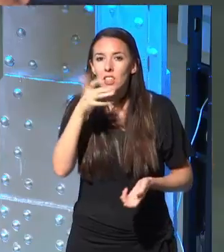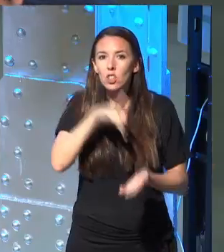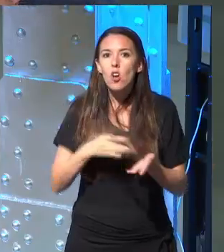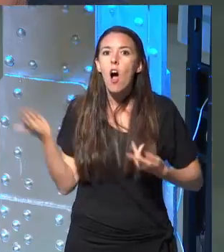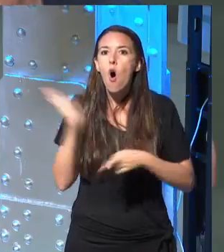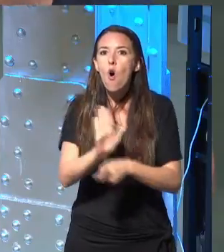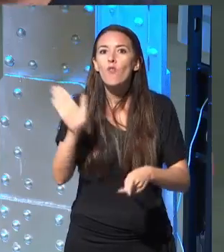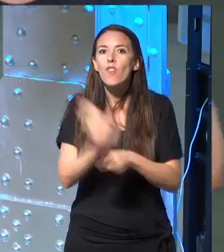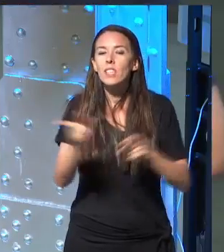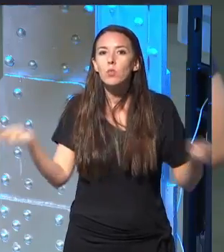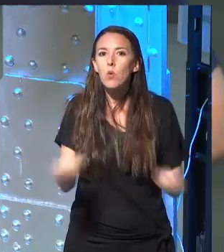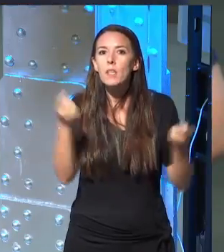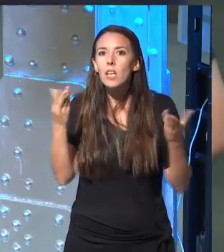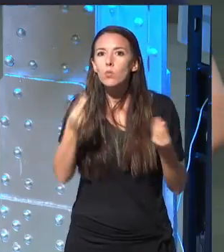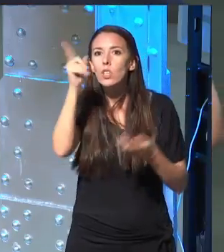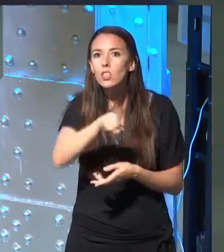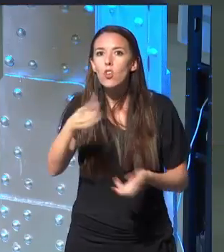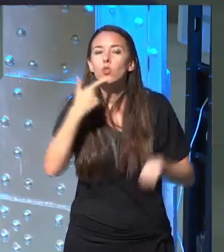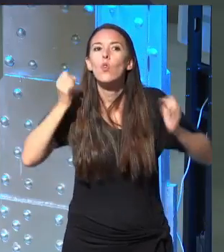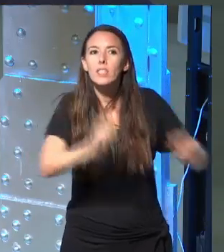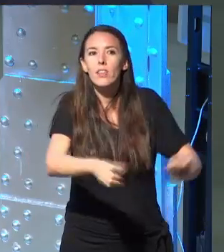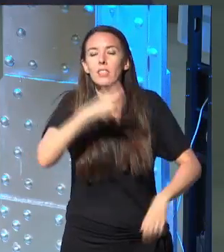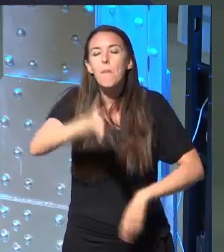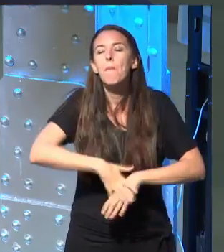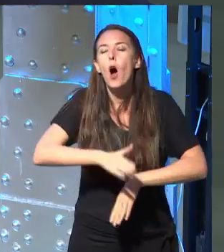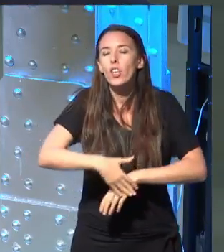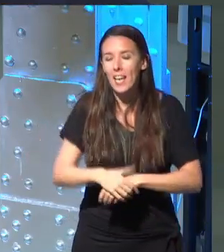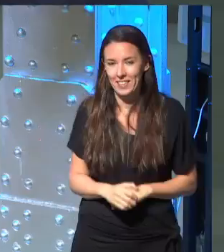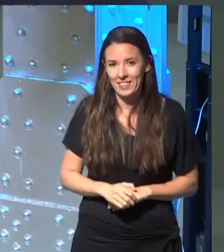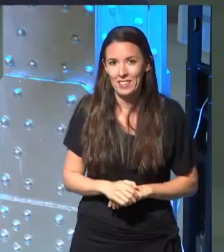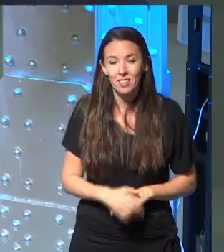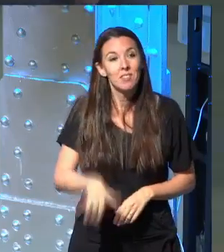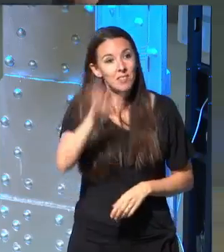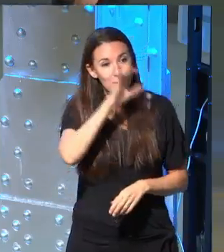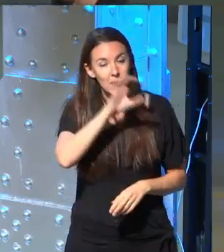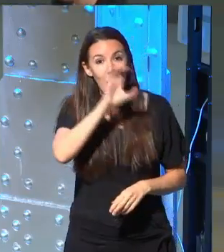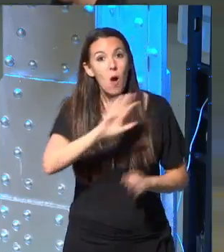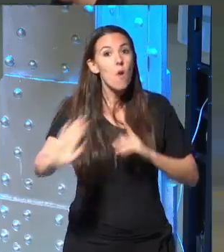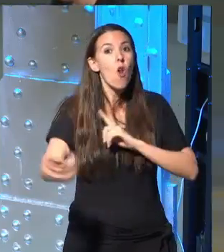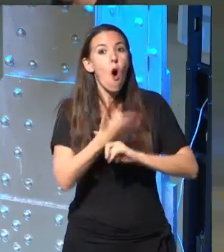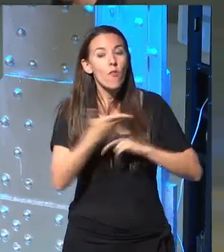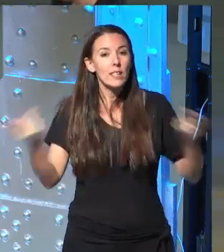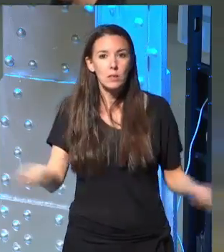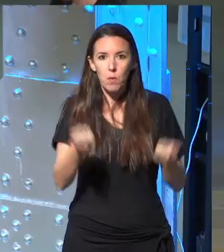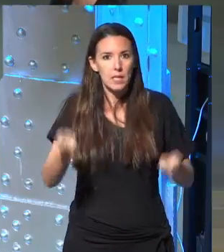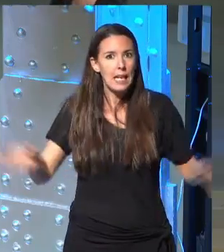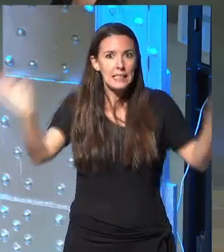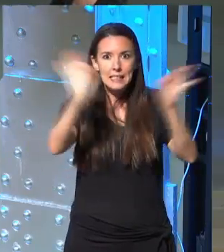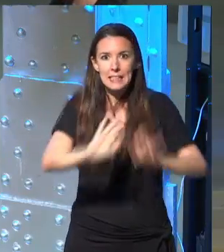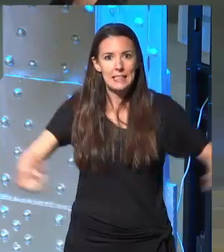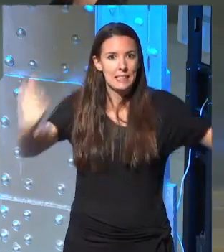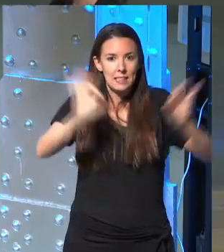ofertas publicitarias y por qué las rechazaste. Pues es curioso porque ofertas publicitarias no llegó ninguna